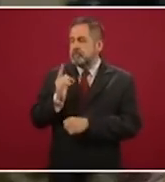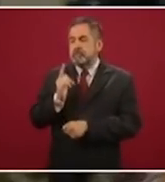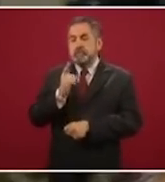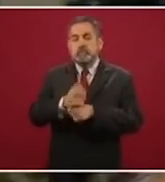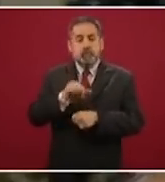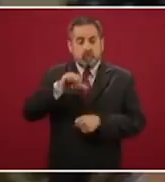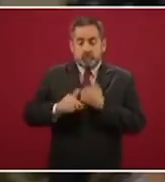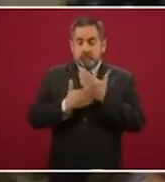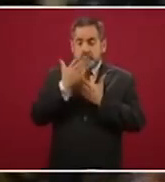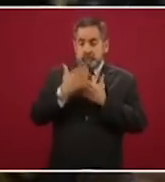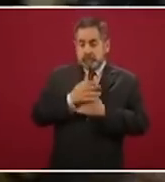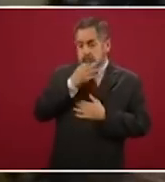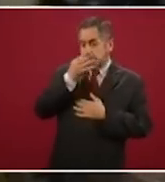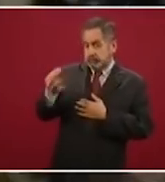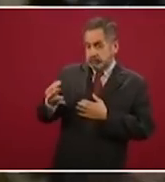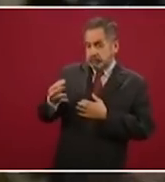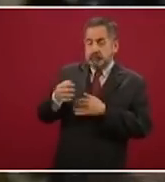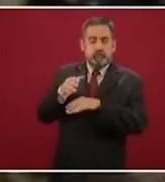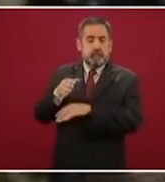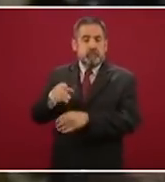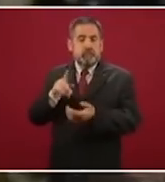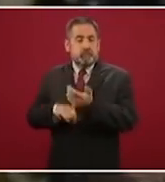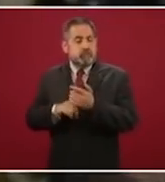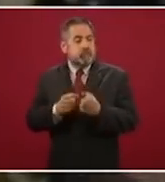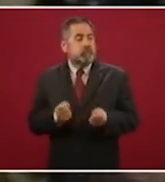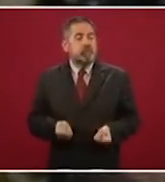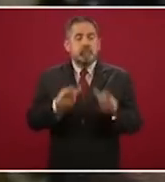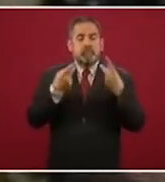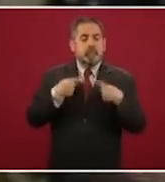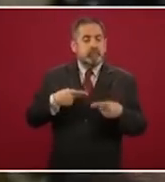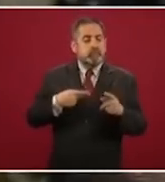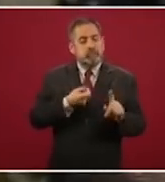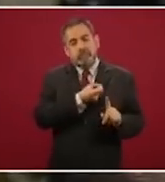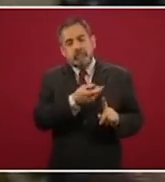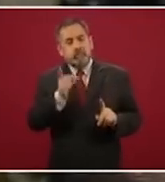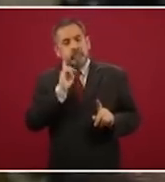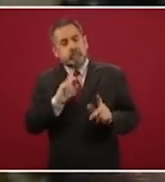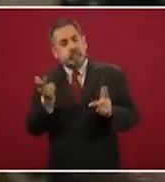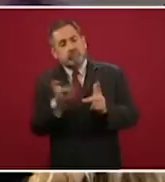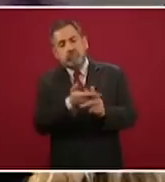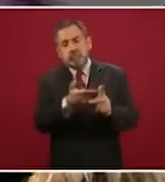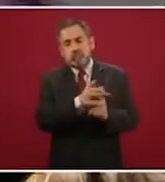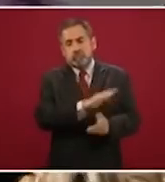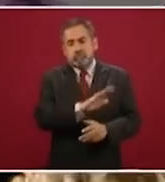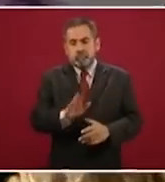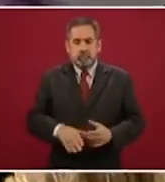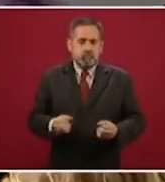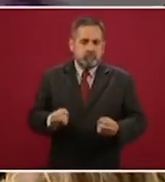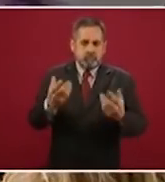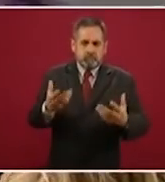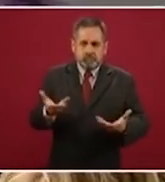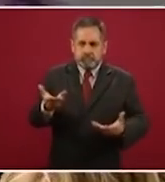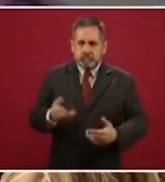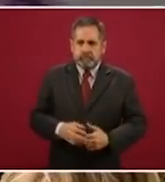hoy en la mesa de seguridad sobre los delitos de feminicidios y las agresiones contra las mujeres? Bueno,